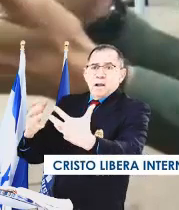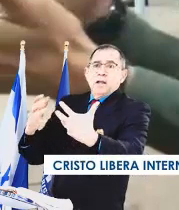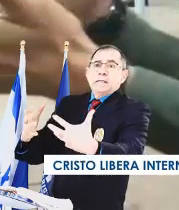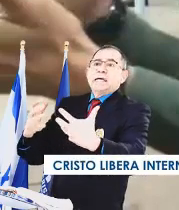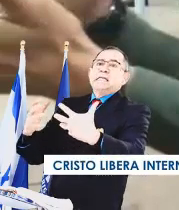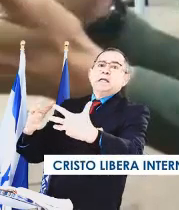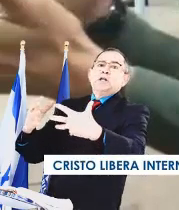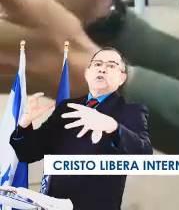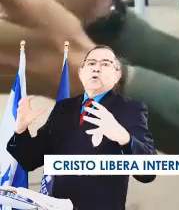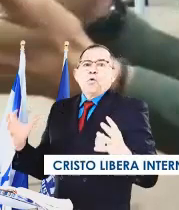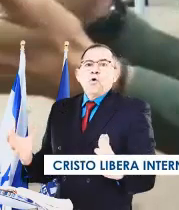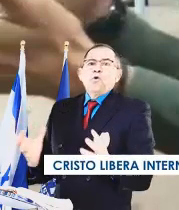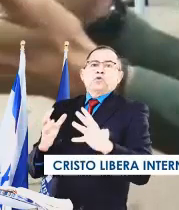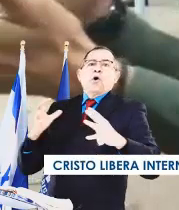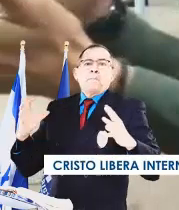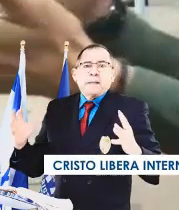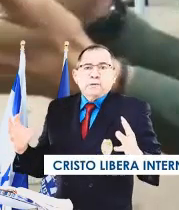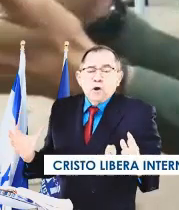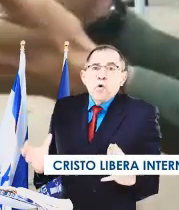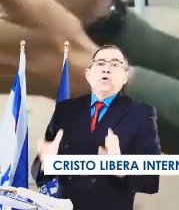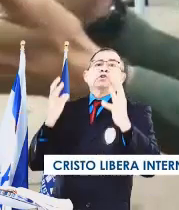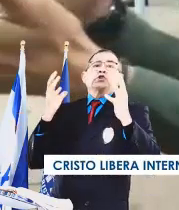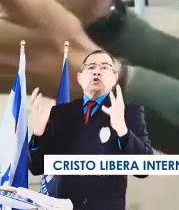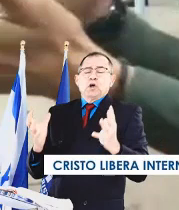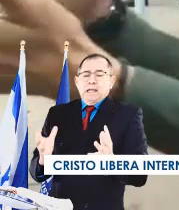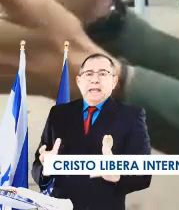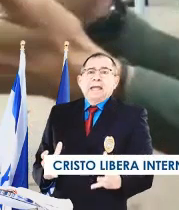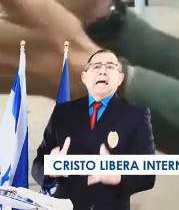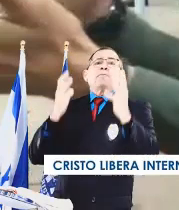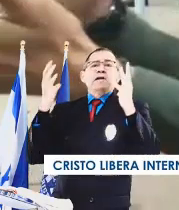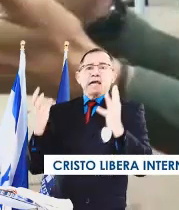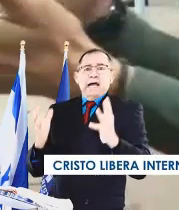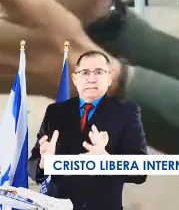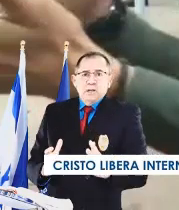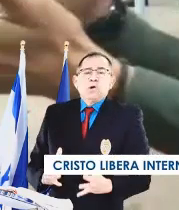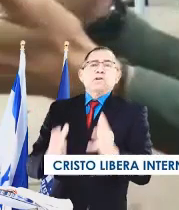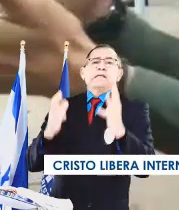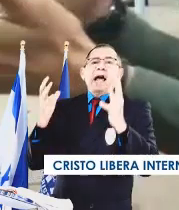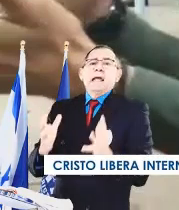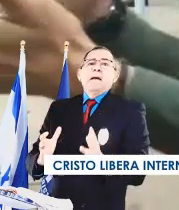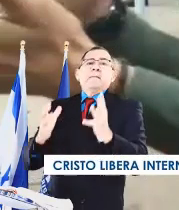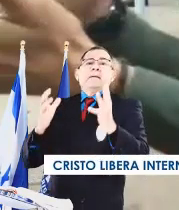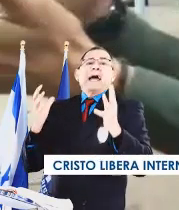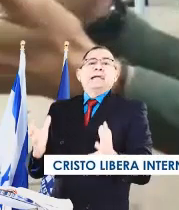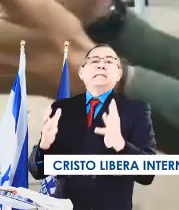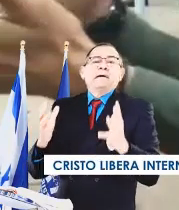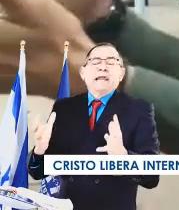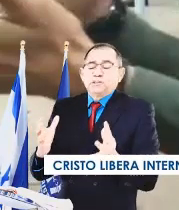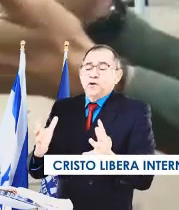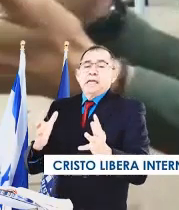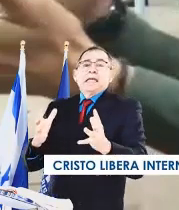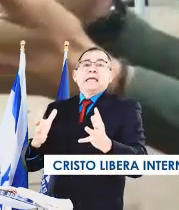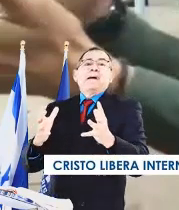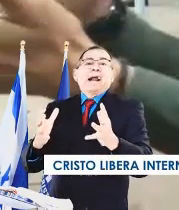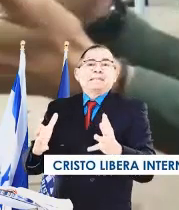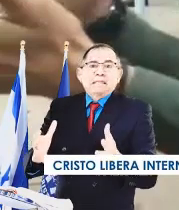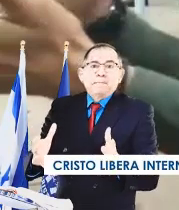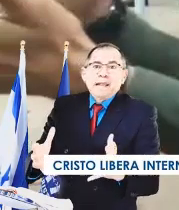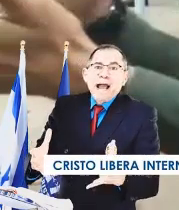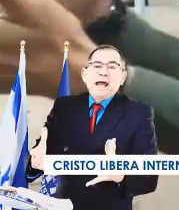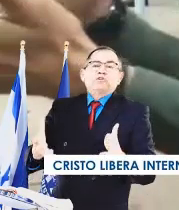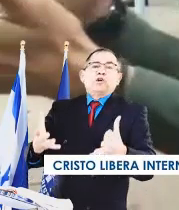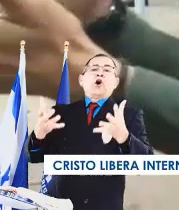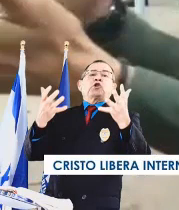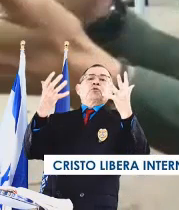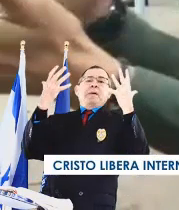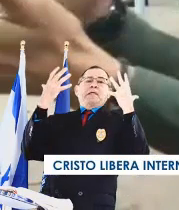y así otro patrones juntos en armonía inmunidad la gente a ver eso y van